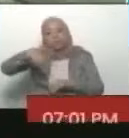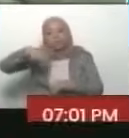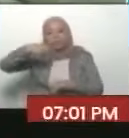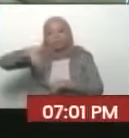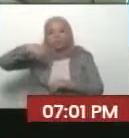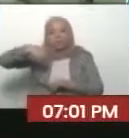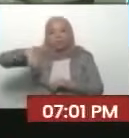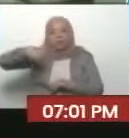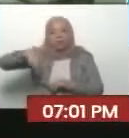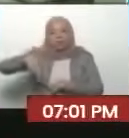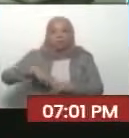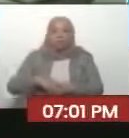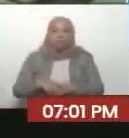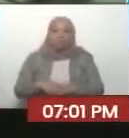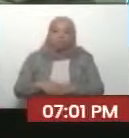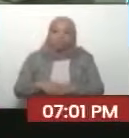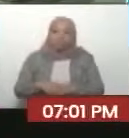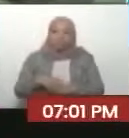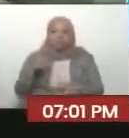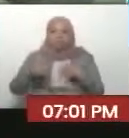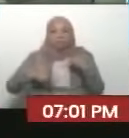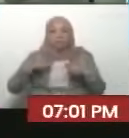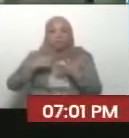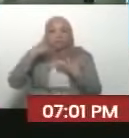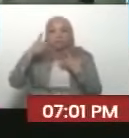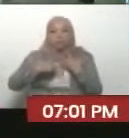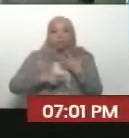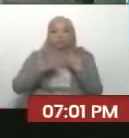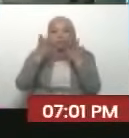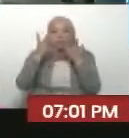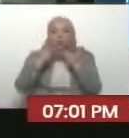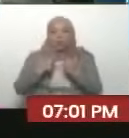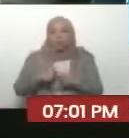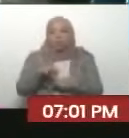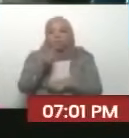noviembre, estamos haciendo el programa número